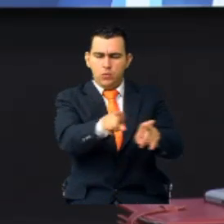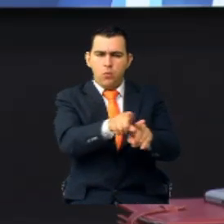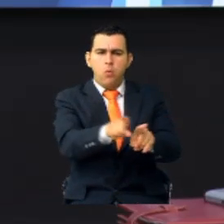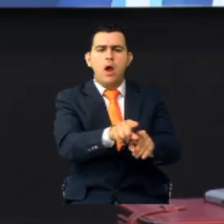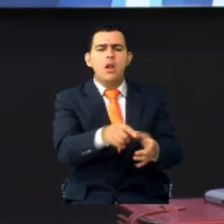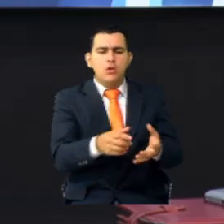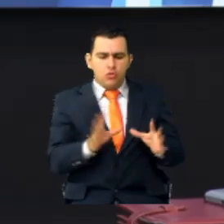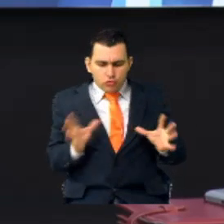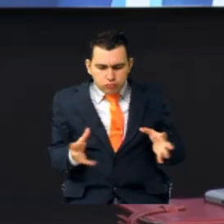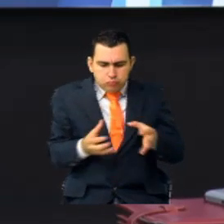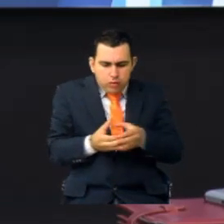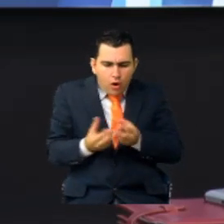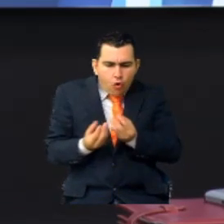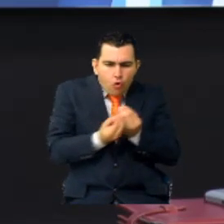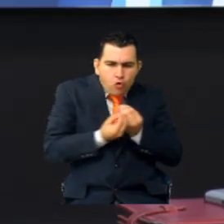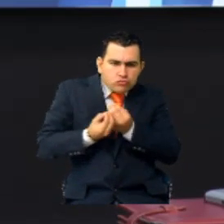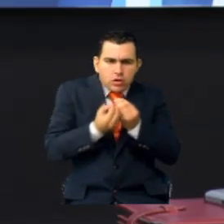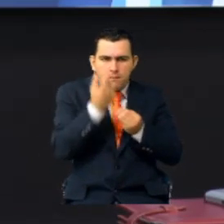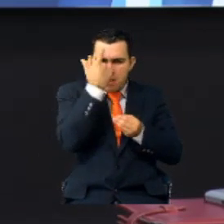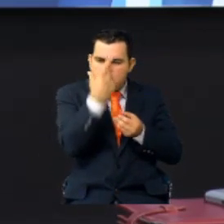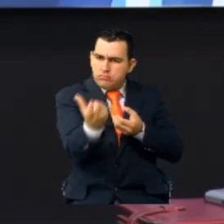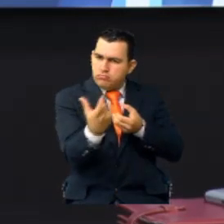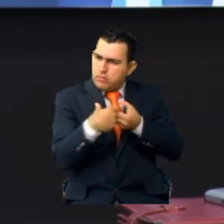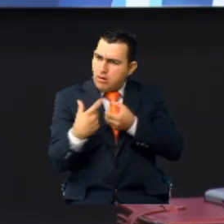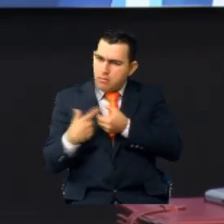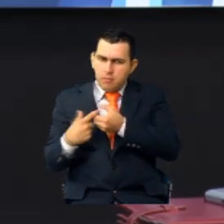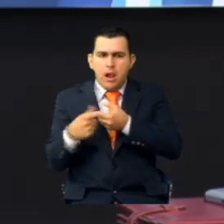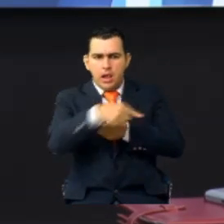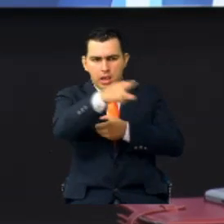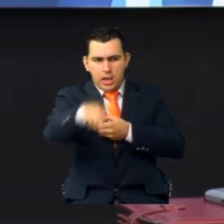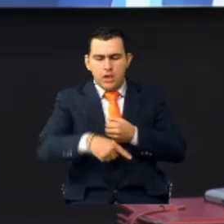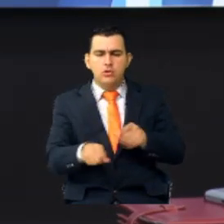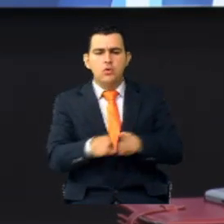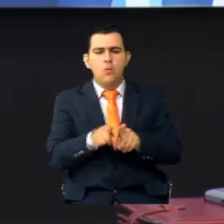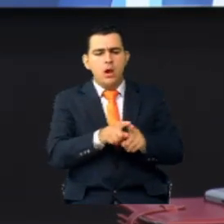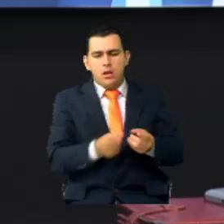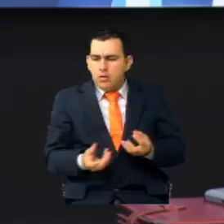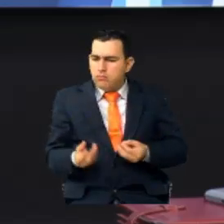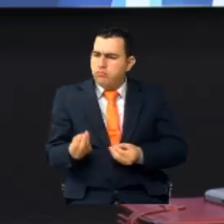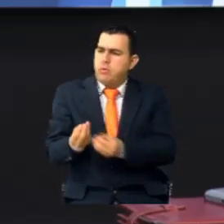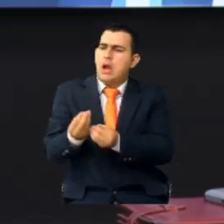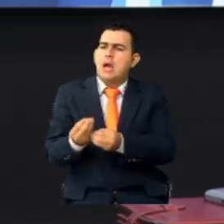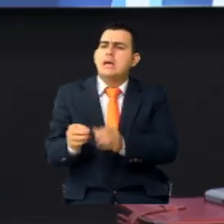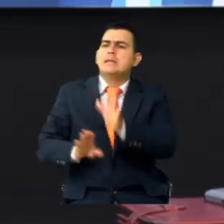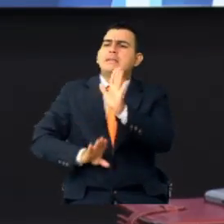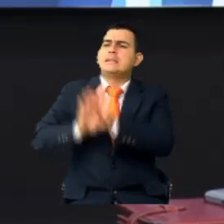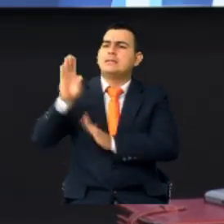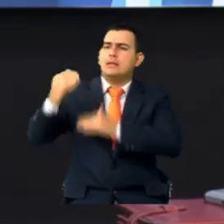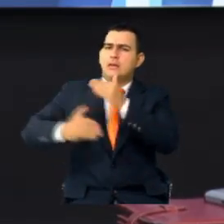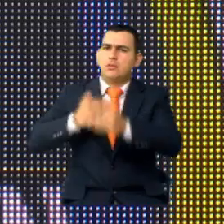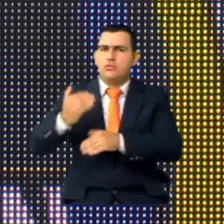que vamos a crear en la ciudad para brindarle a Barranca Bermeja ese desarrollo sostenible en el tiempo.